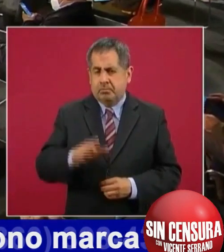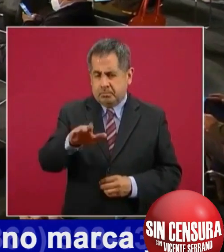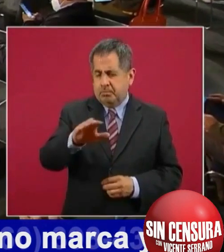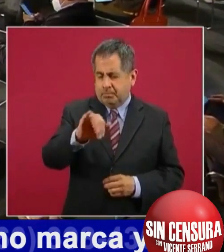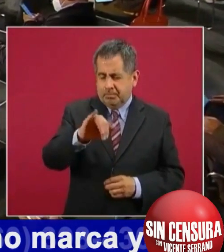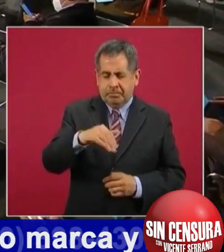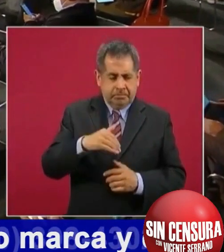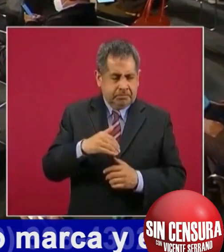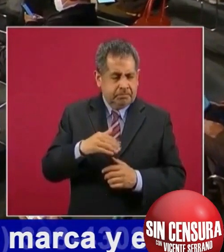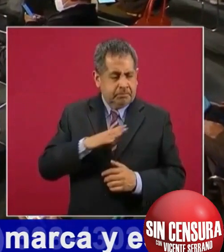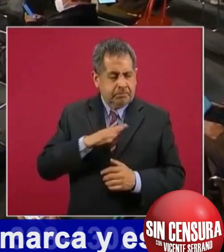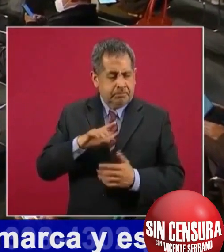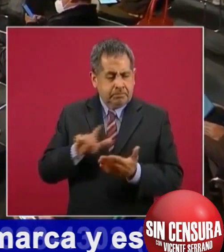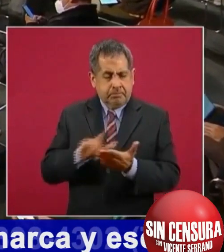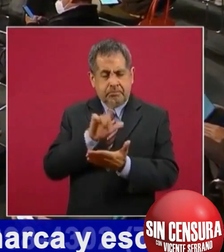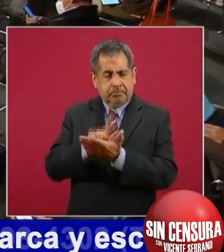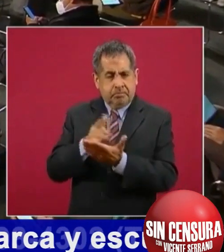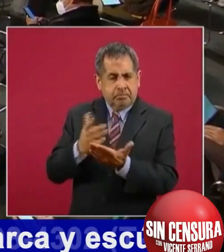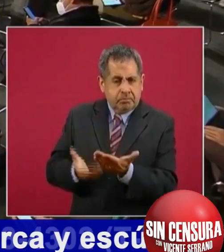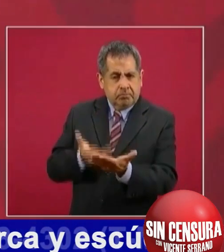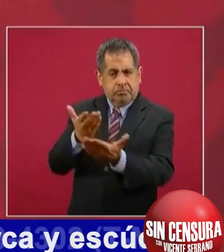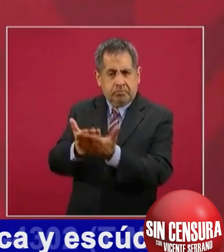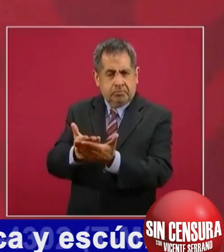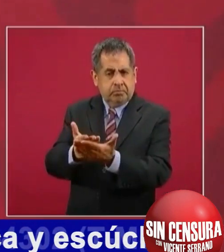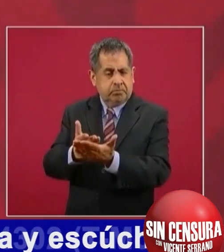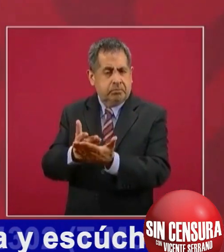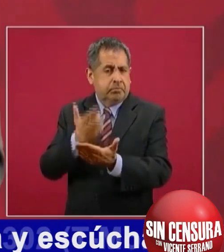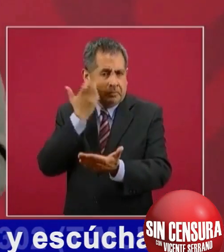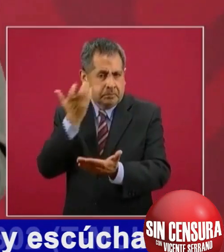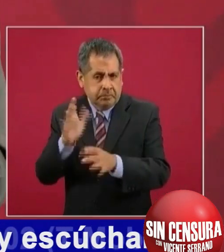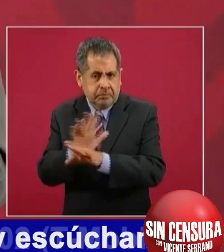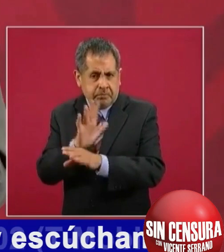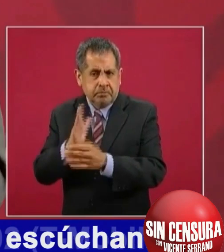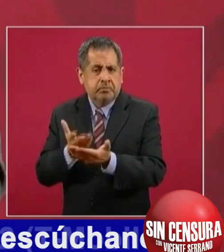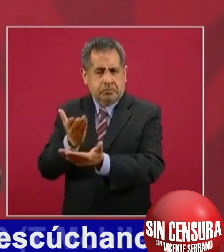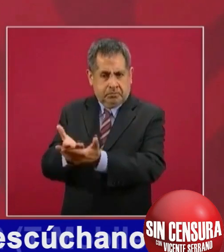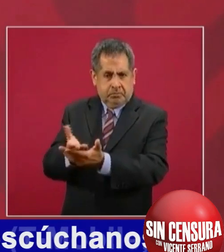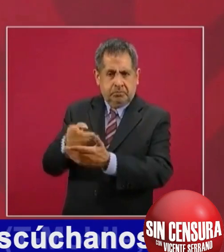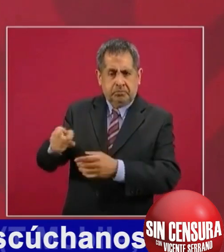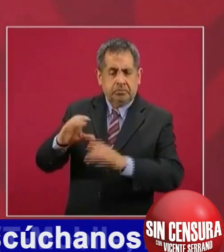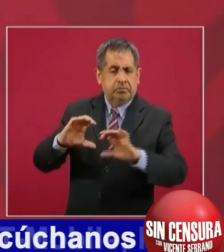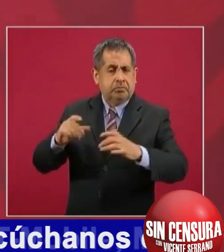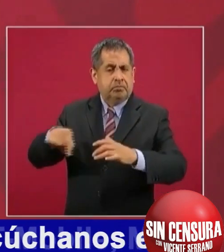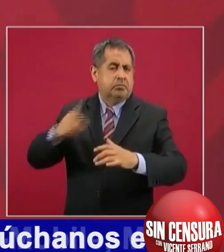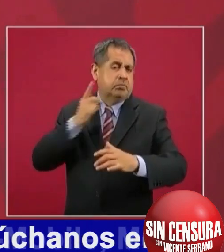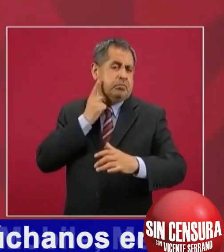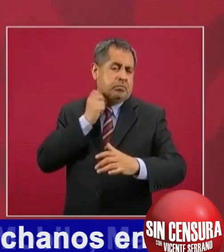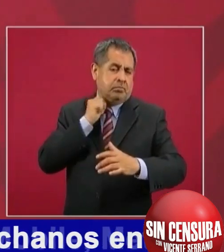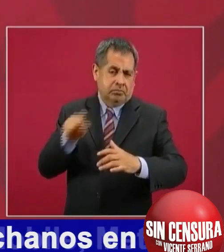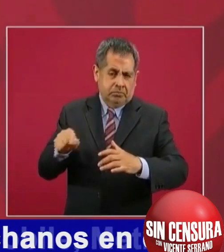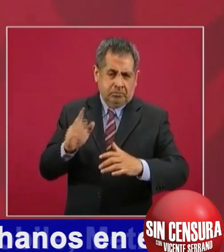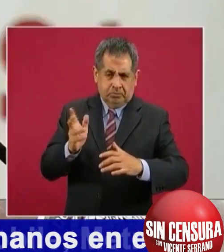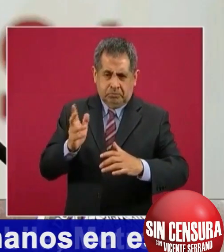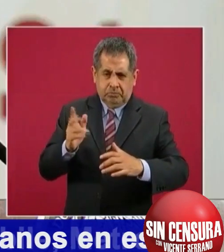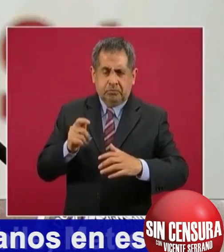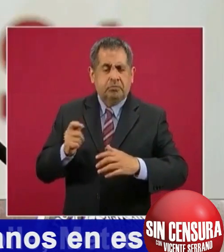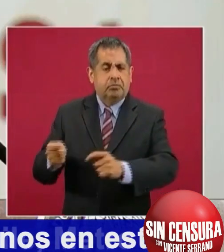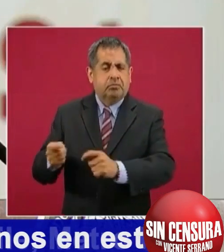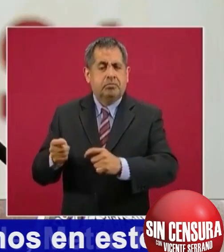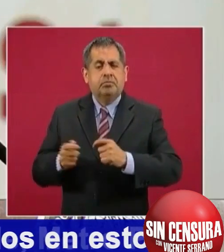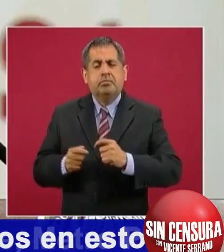que nosotros enviamos al Congreso que tiene que ver